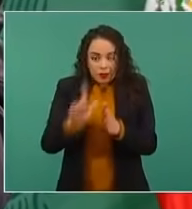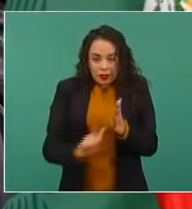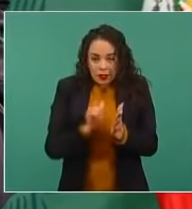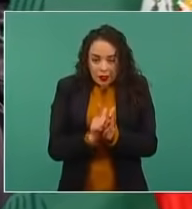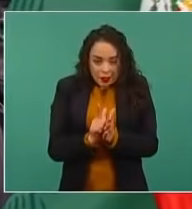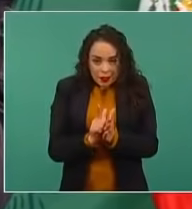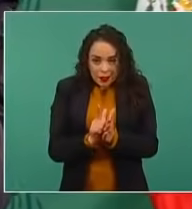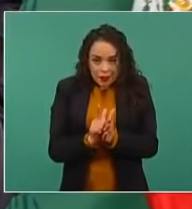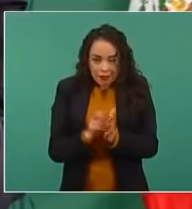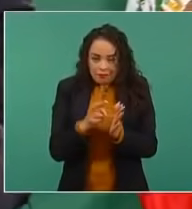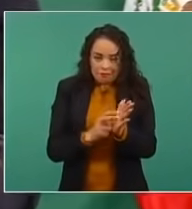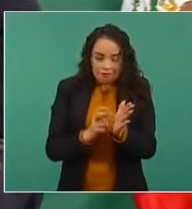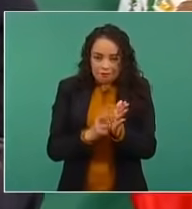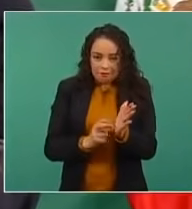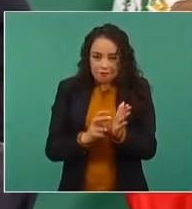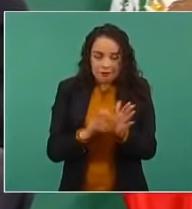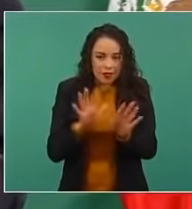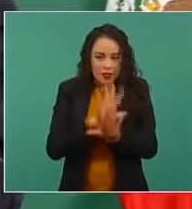porque estamos